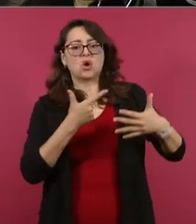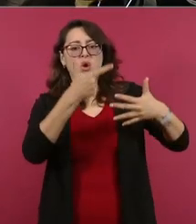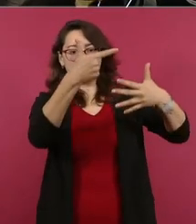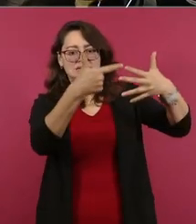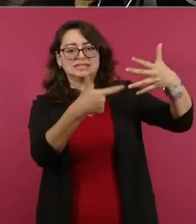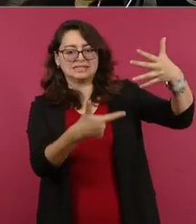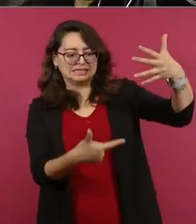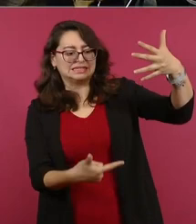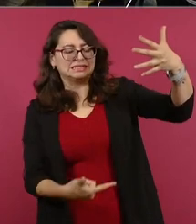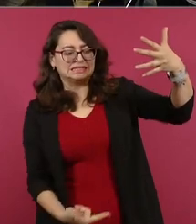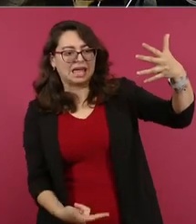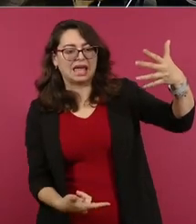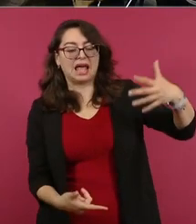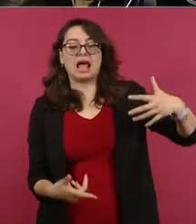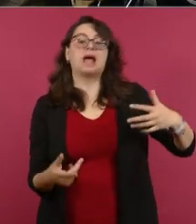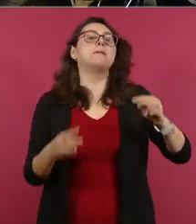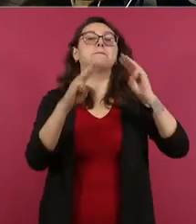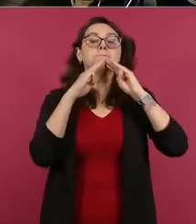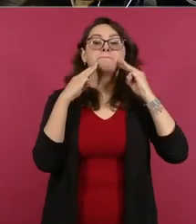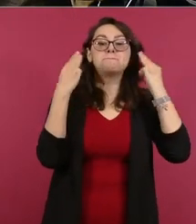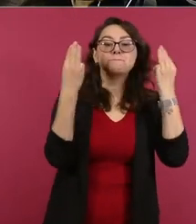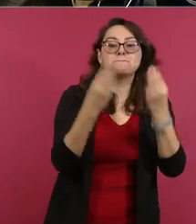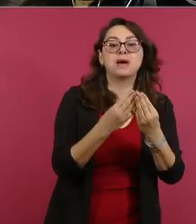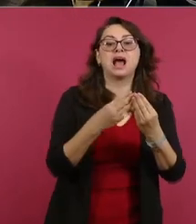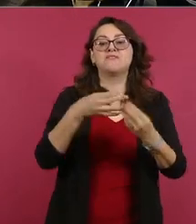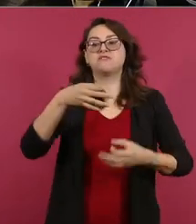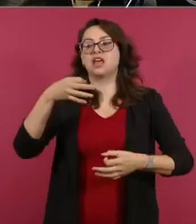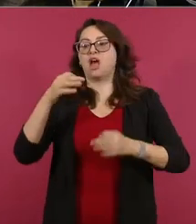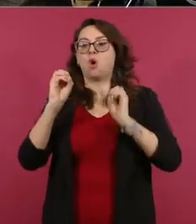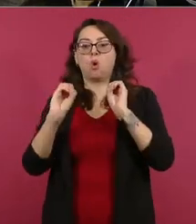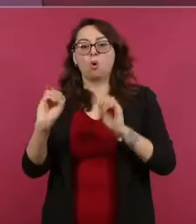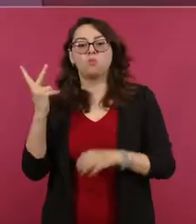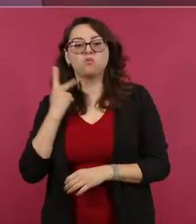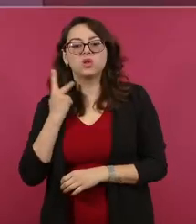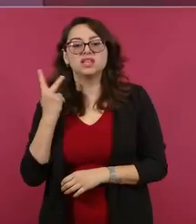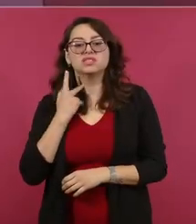Les puedo decir que en tres meses